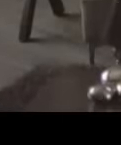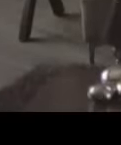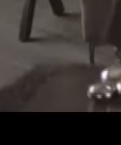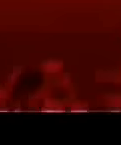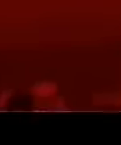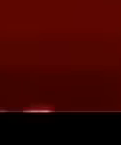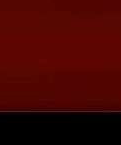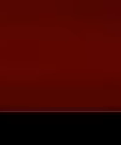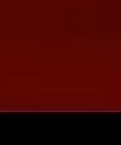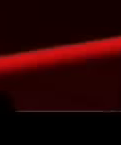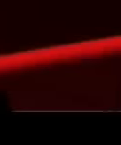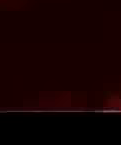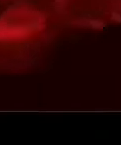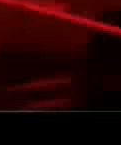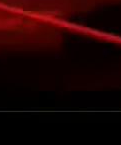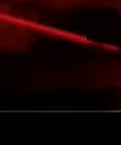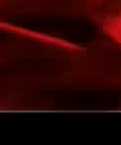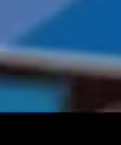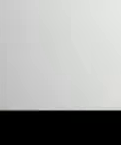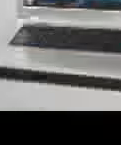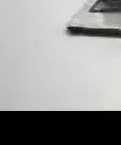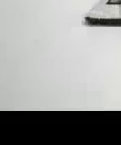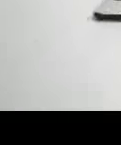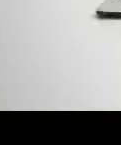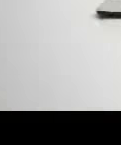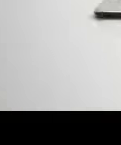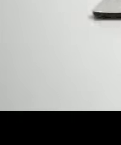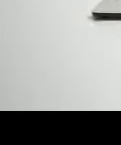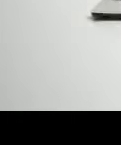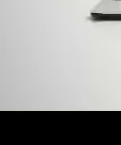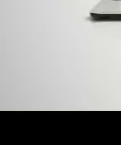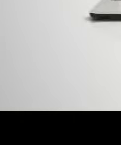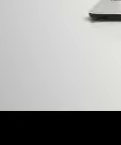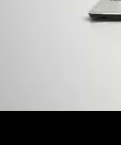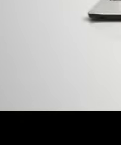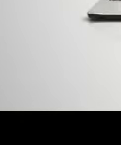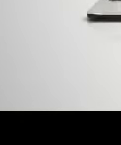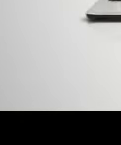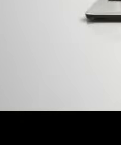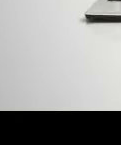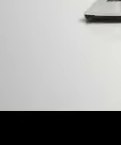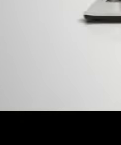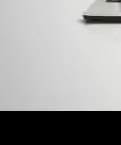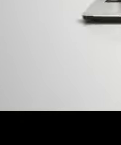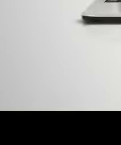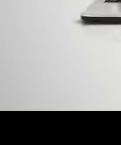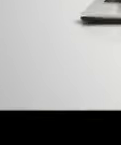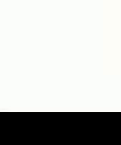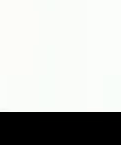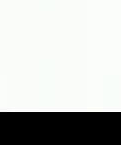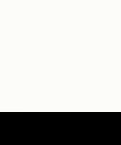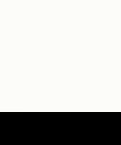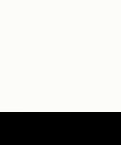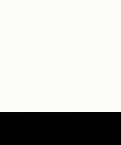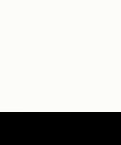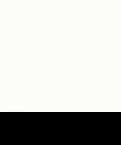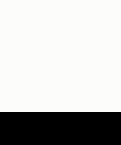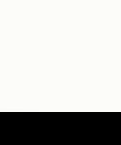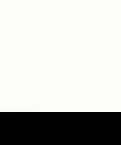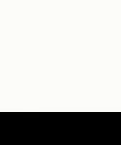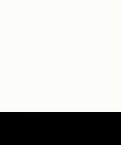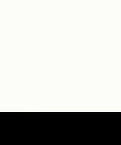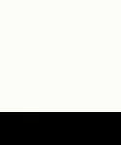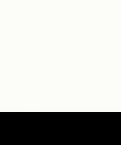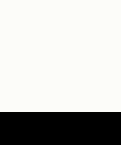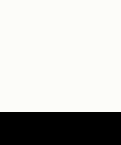en HD, con el canal exclusivo Claro Sports o en clarosports.com. Claro Sports, cadena oficial